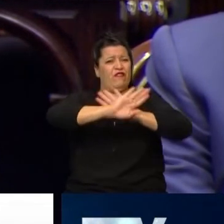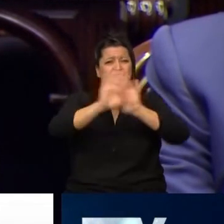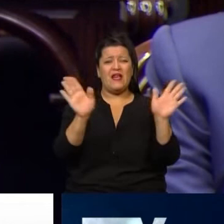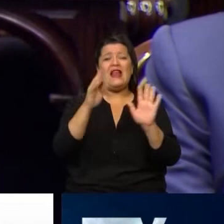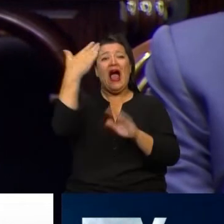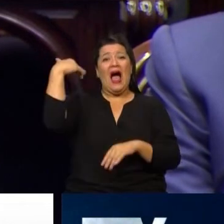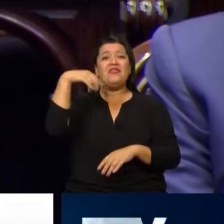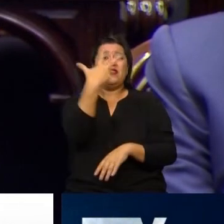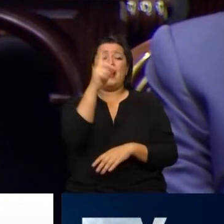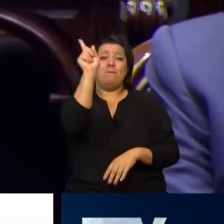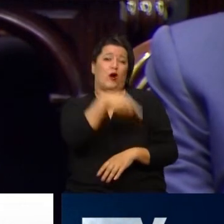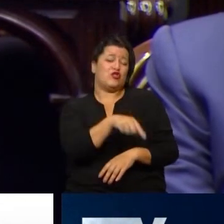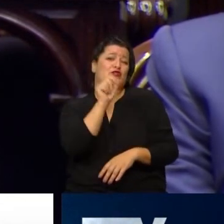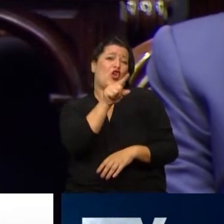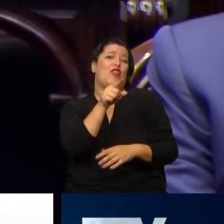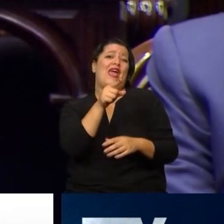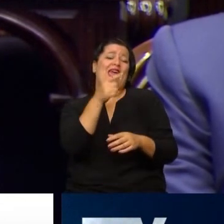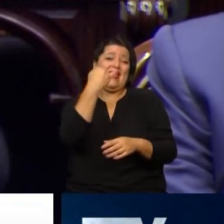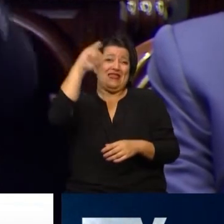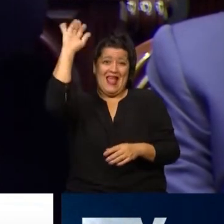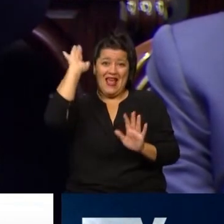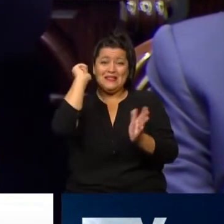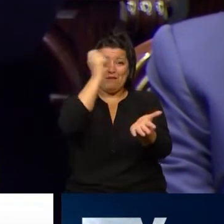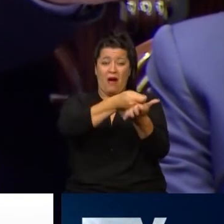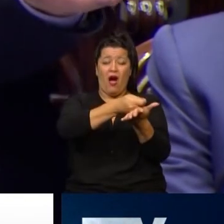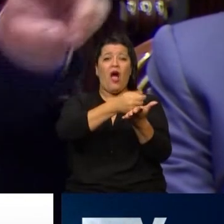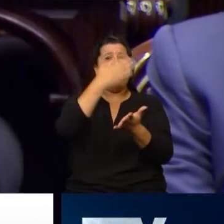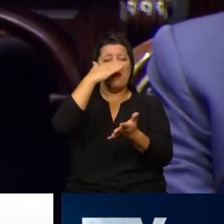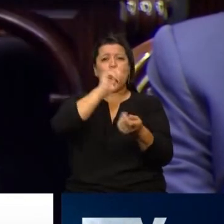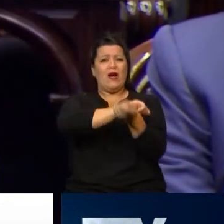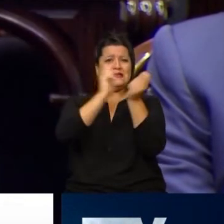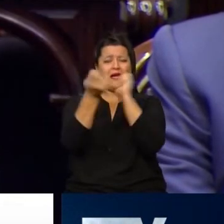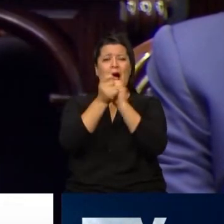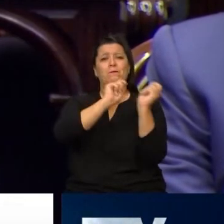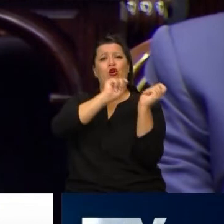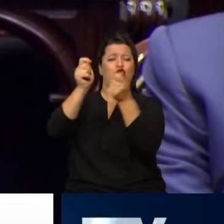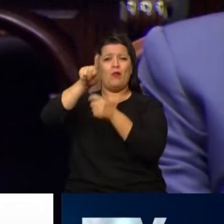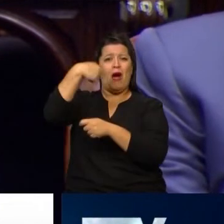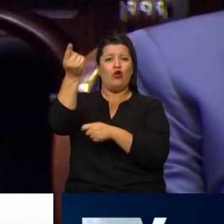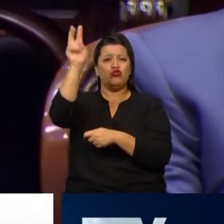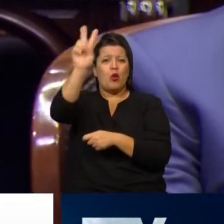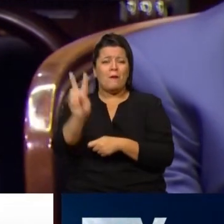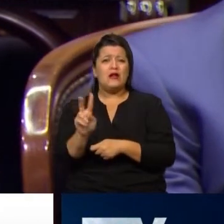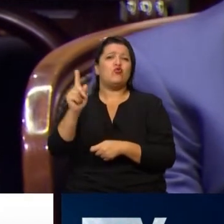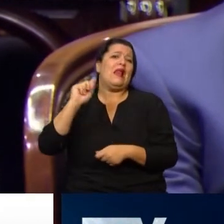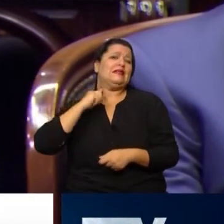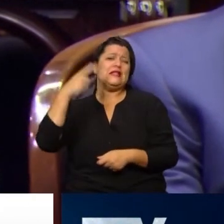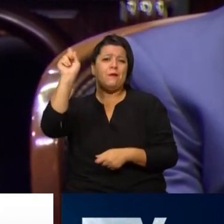el 3% por los servicios de la deuda, y fuimos allá a pagar el 13%. Pero